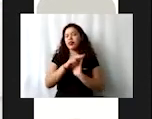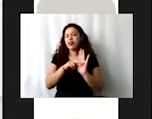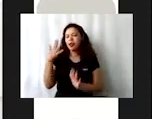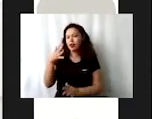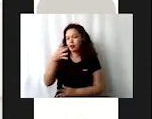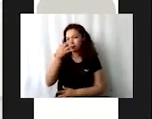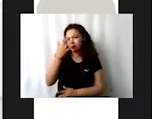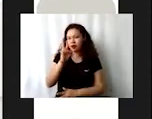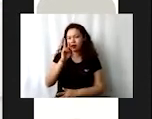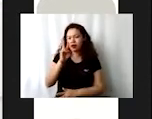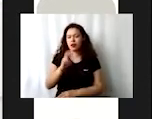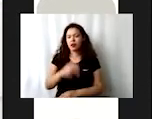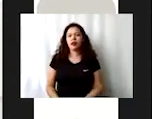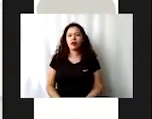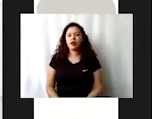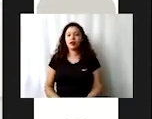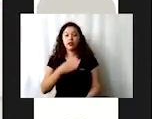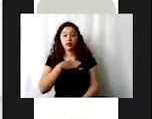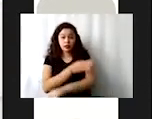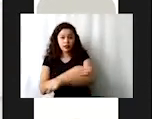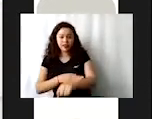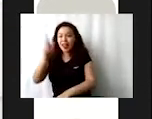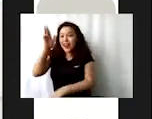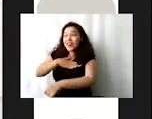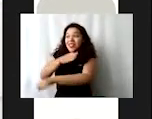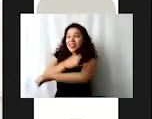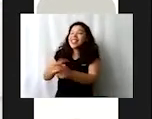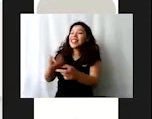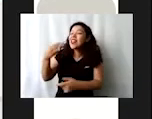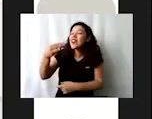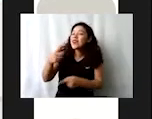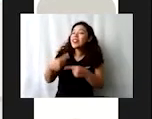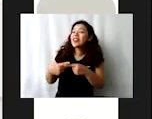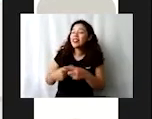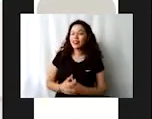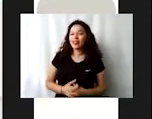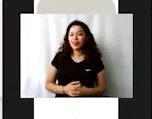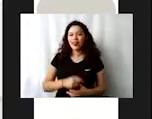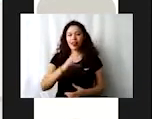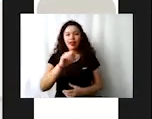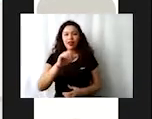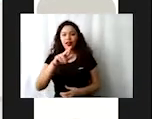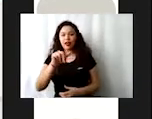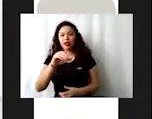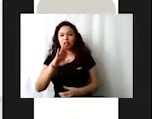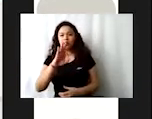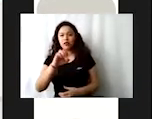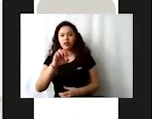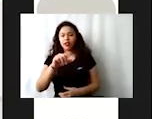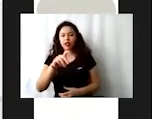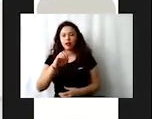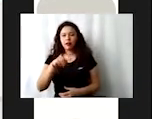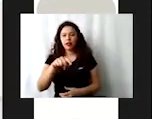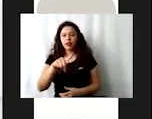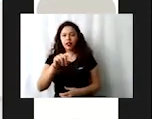ver. Buenas tardes. Hola, buenas tardes. ¿Quién habla? Carlos Fernando Benítez Cámara. Hola,